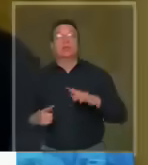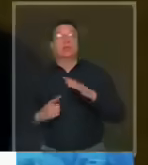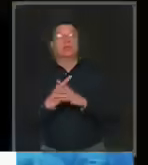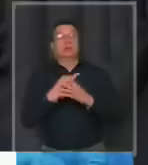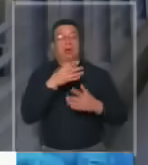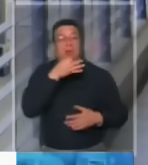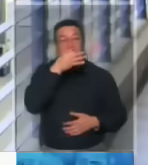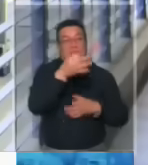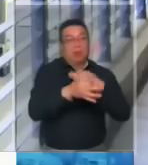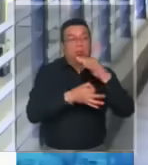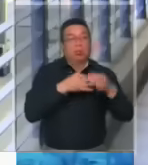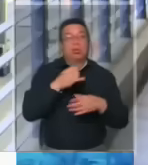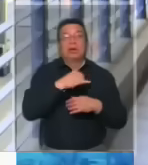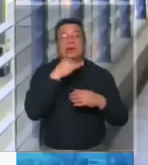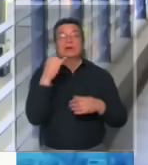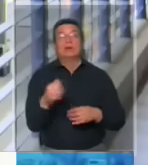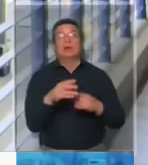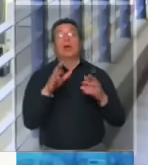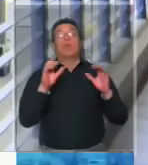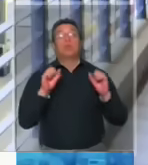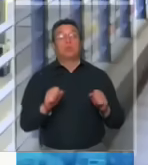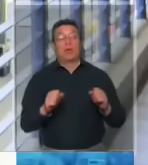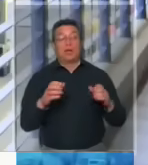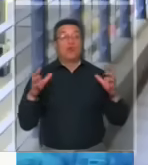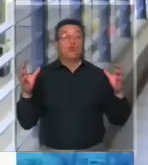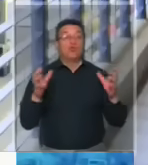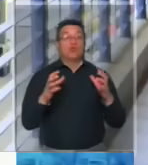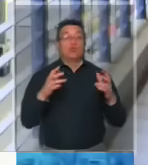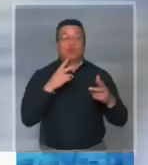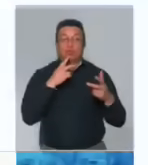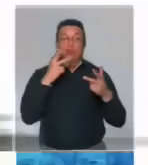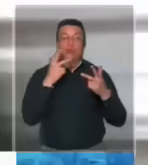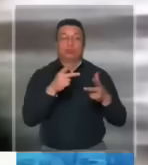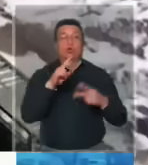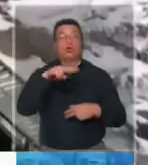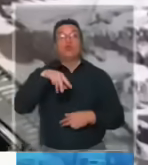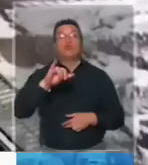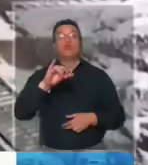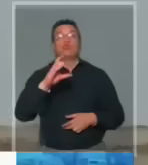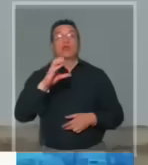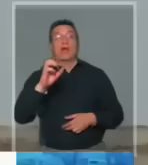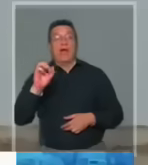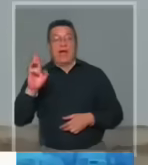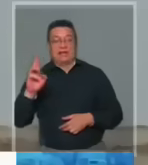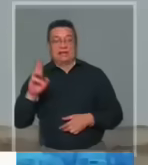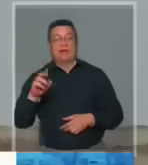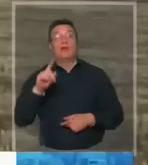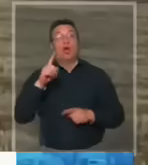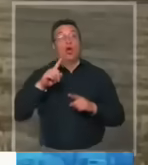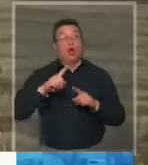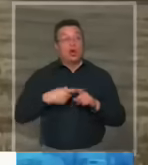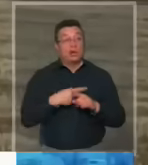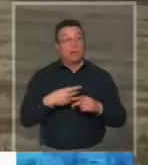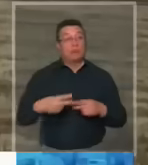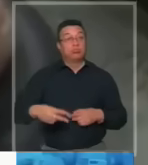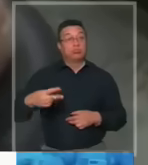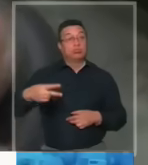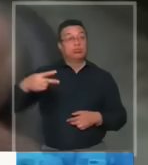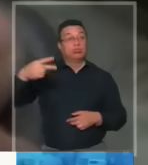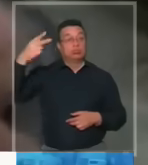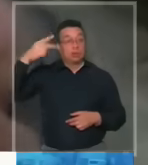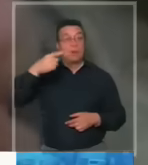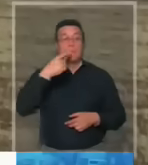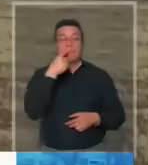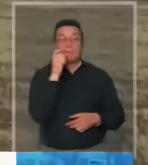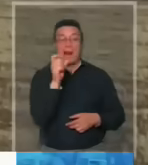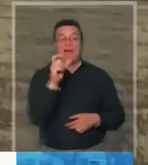retórica la posible potencialidad de uso del armamento nuclear. La amenaza de que el nuevo capítulo de esta guerra incluya la